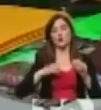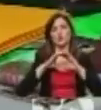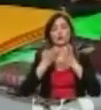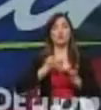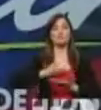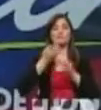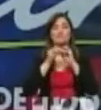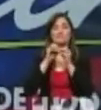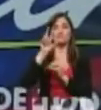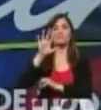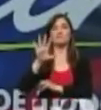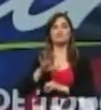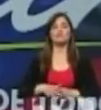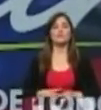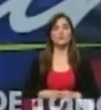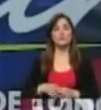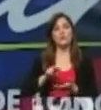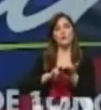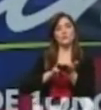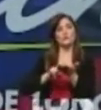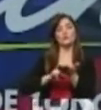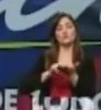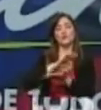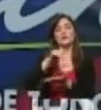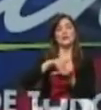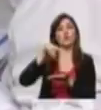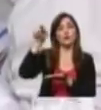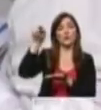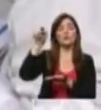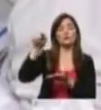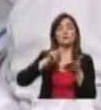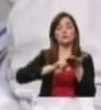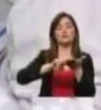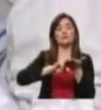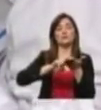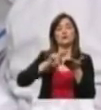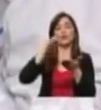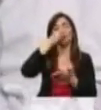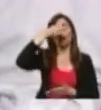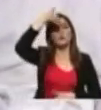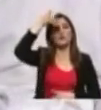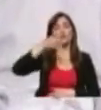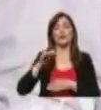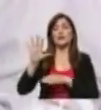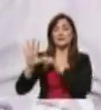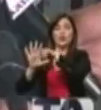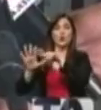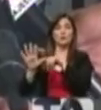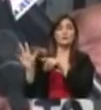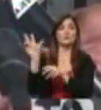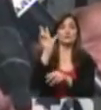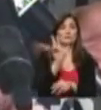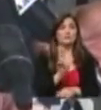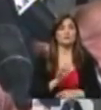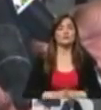del Movimiento Oficialista, que sesionó en la sede central de Santo Domingo de los Áchilas, con 3 de sus 5 integrantes. Estamos